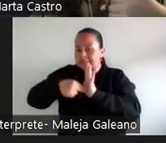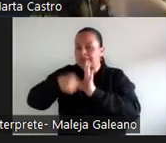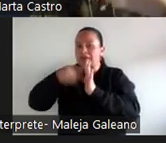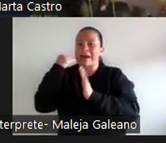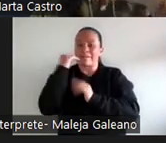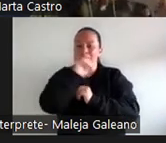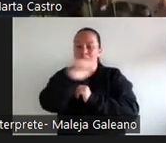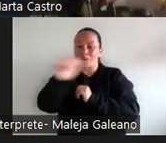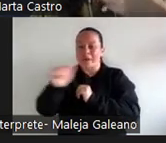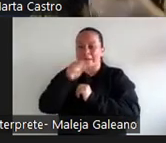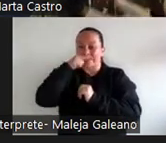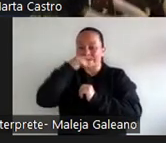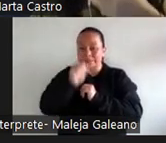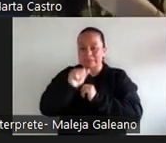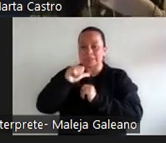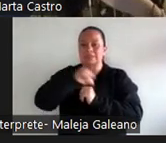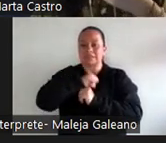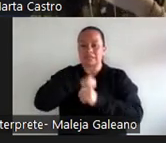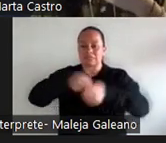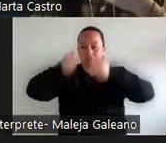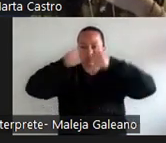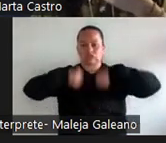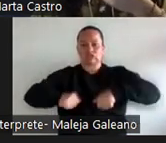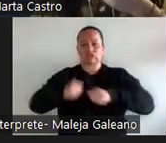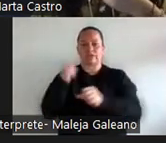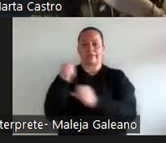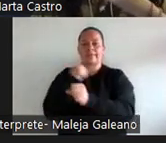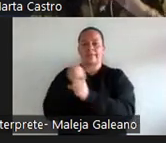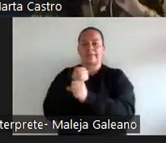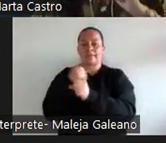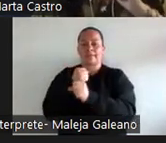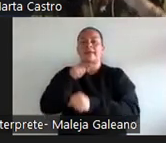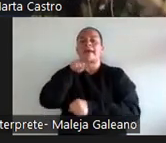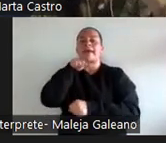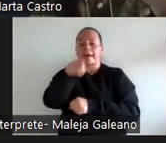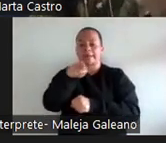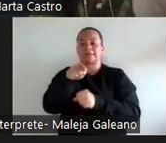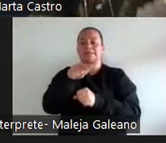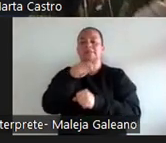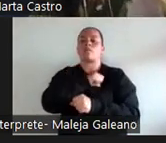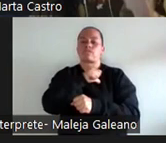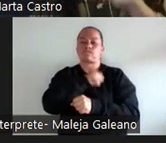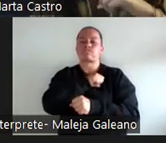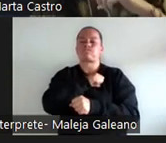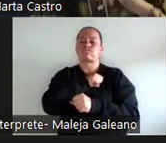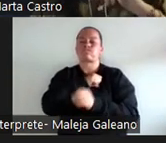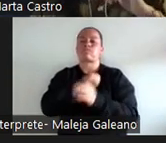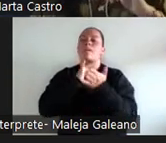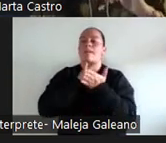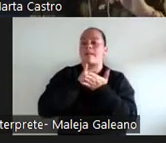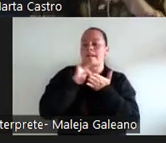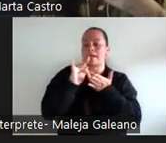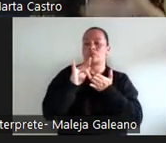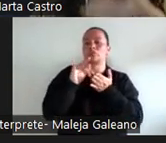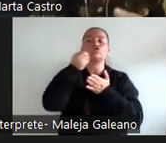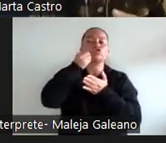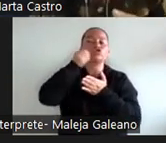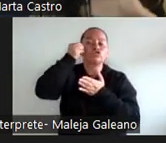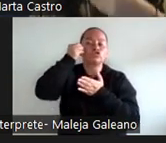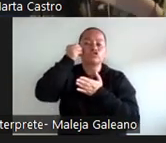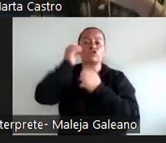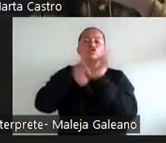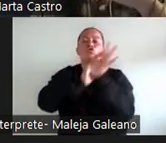niñas sean quienes asumen estas labores entonces son ellas las que se encargan de la limpieza del hogar la alimentación la